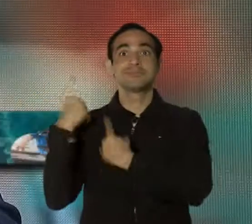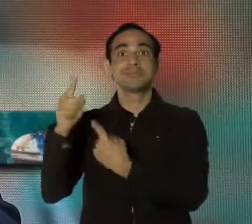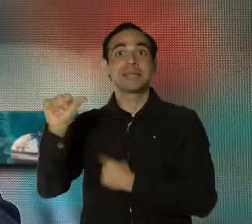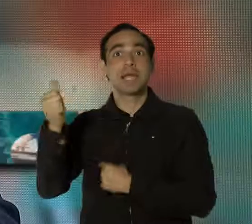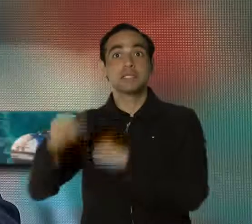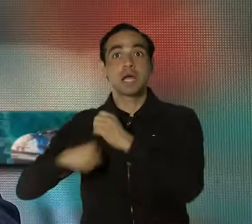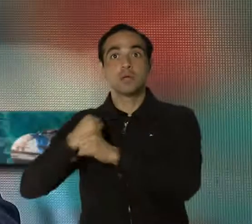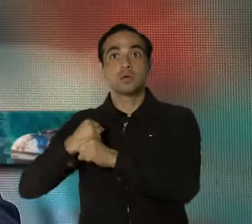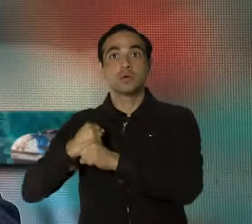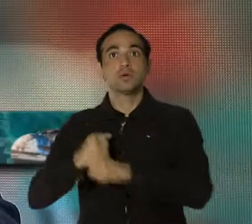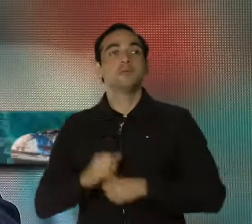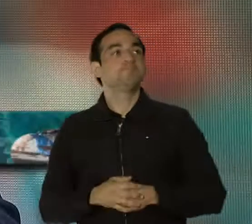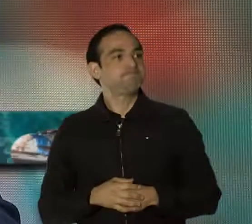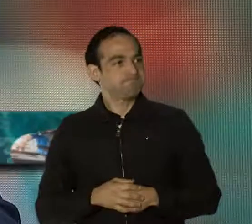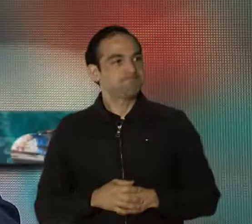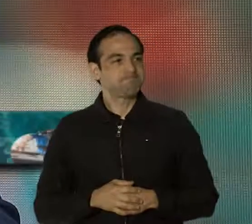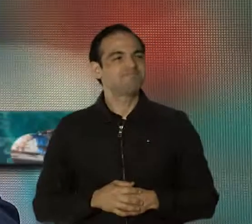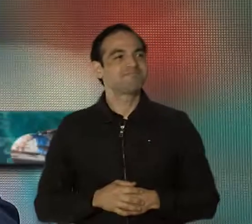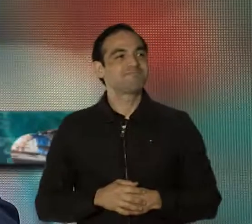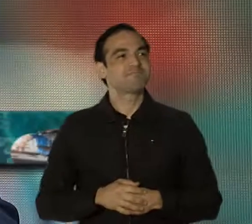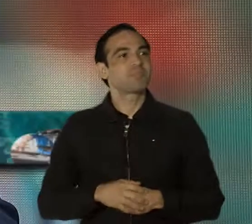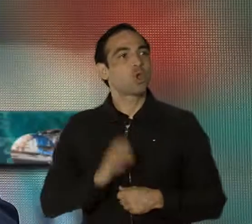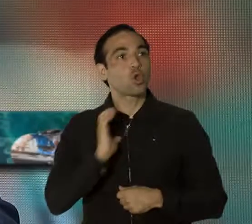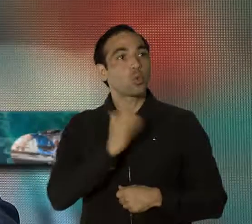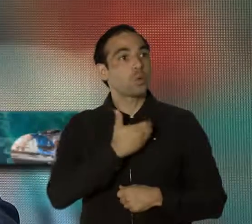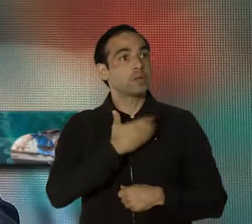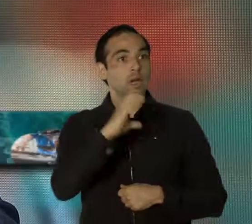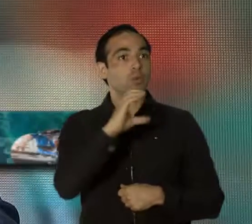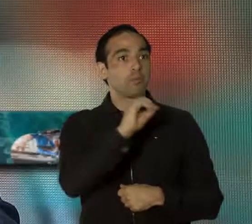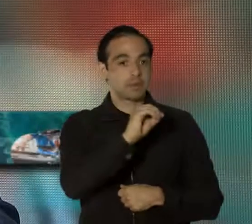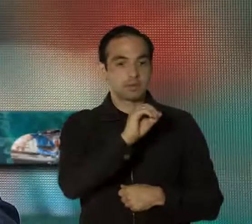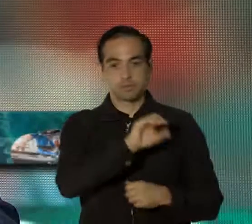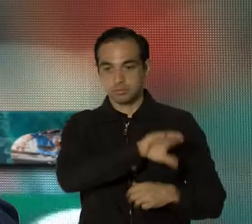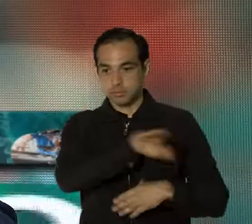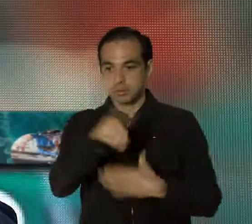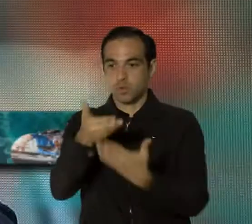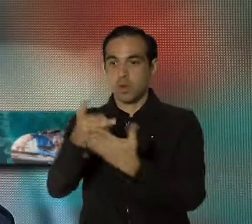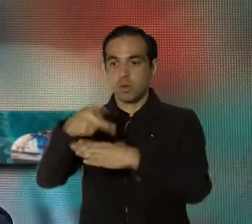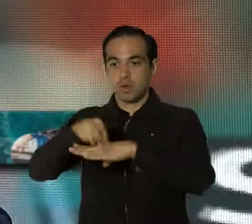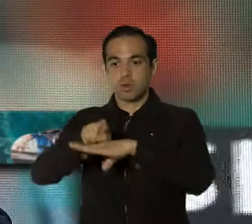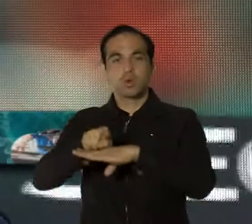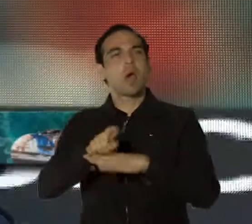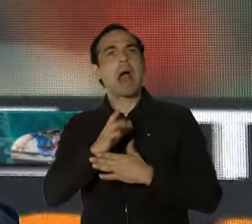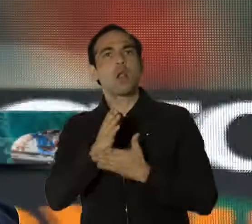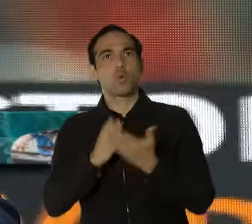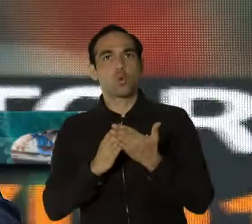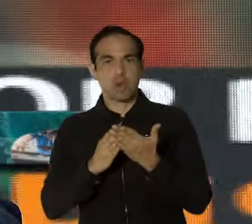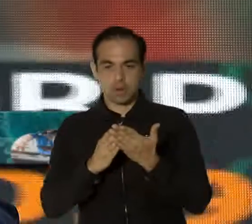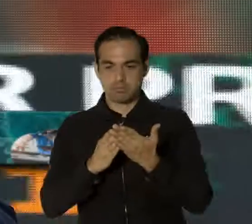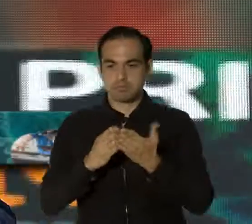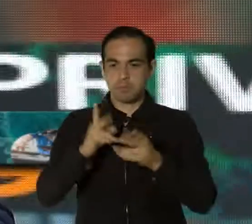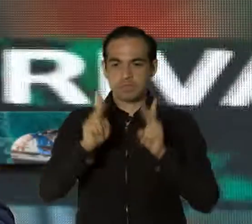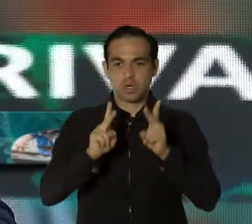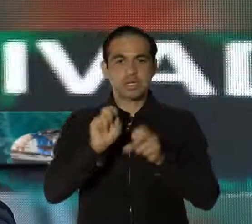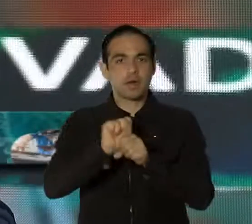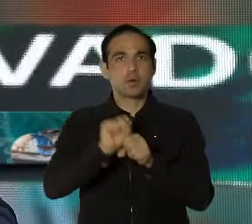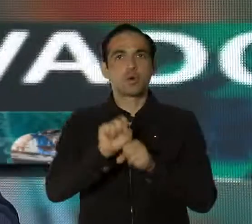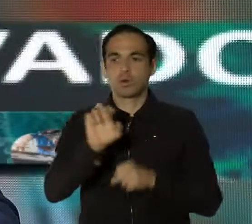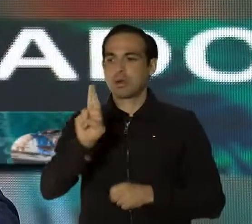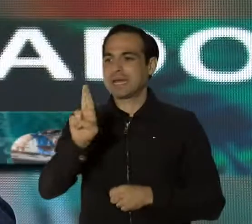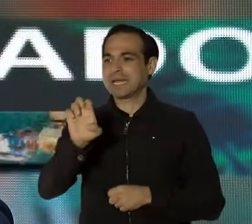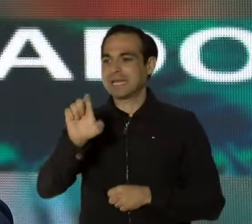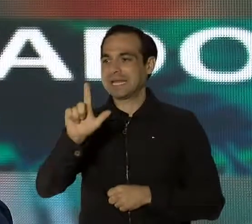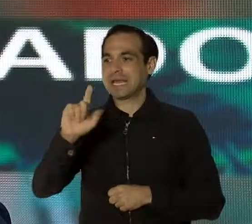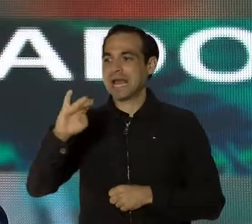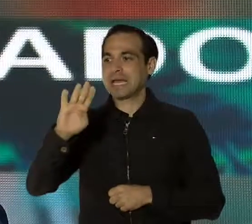isla ya que había un grupo de personas que trabajábamos con Reliable Mortgage y Wells Fargo